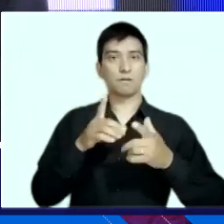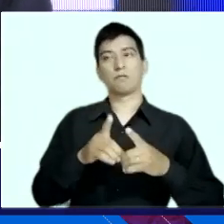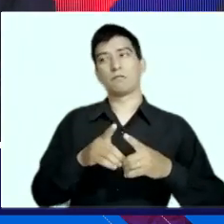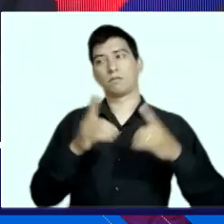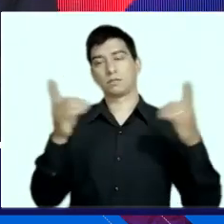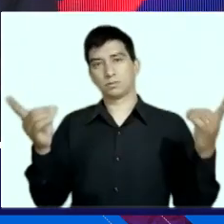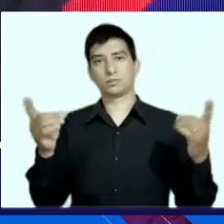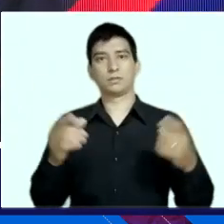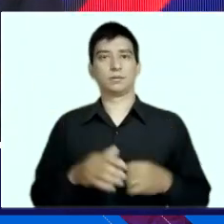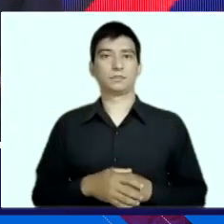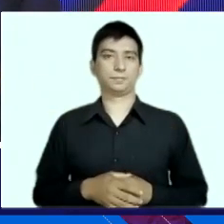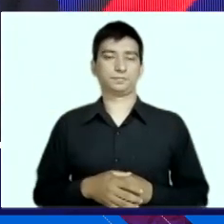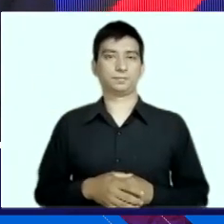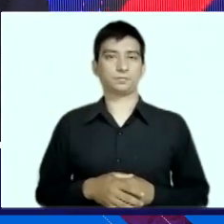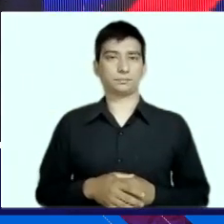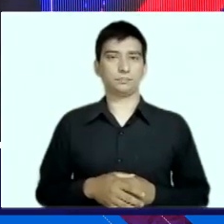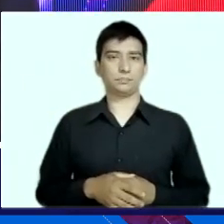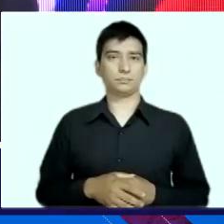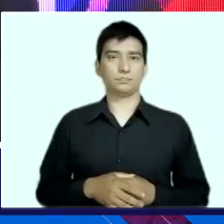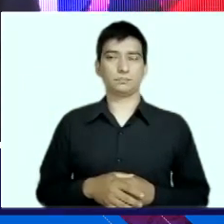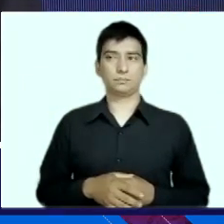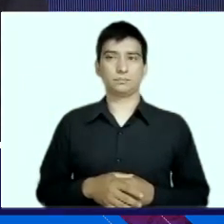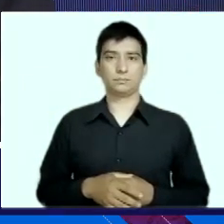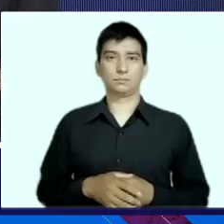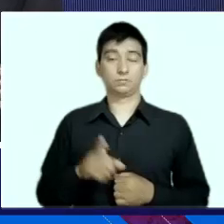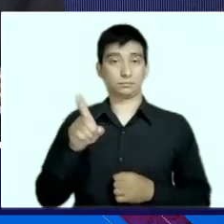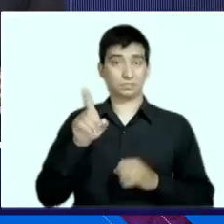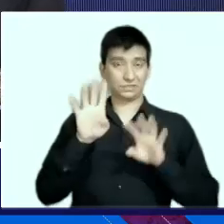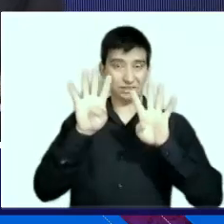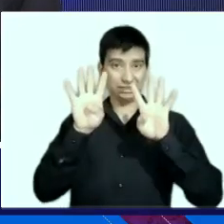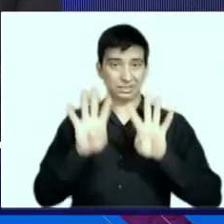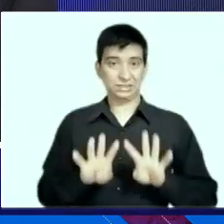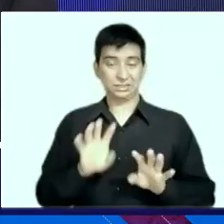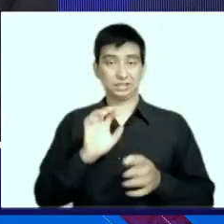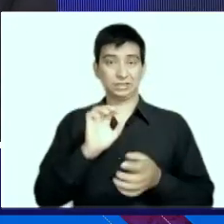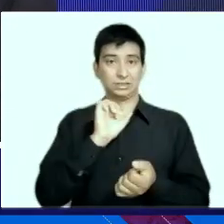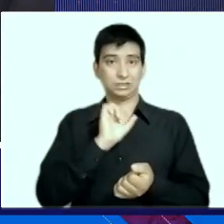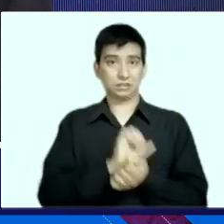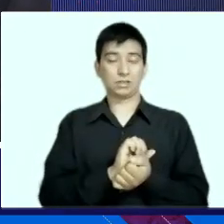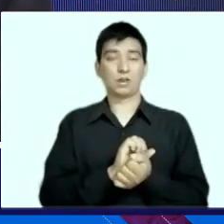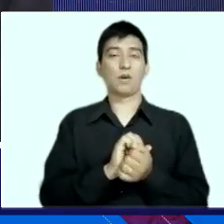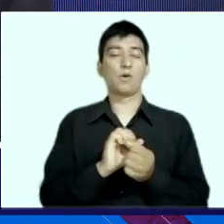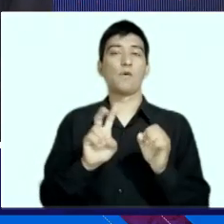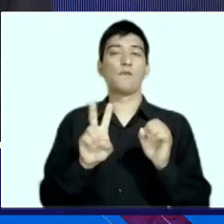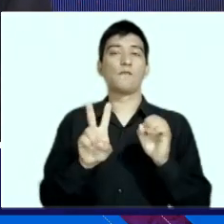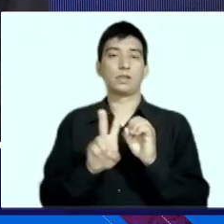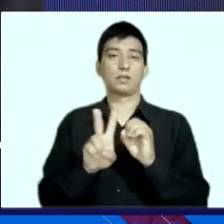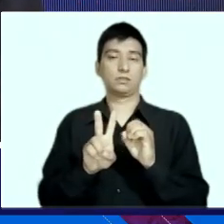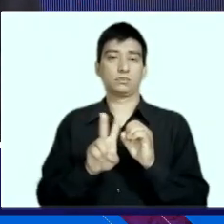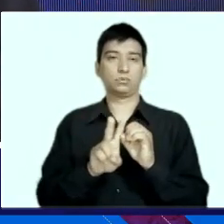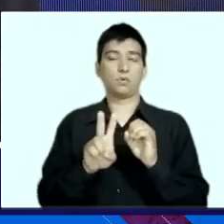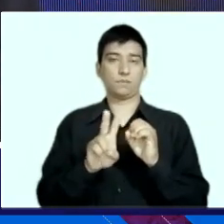había, estando en la cárcel, se casó. Recordemos que él está en Coronel Oviedo ahora mismo. Está en Coronel Oviedo. En la cárcel de Coronel Oviedo. Vos sabés